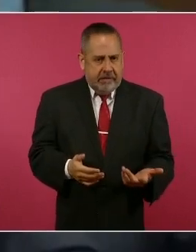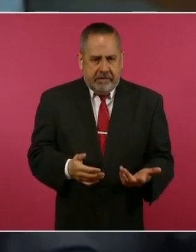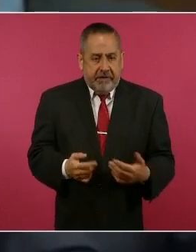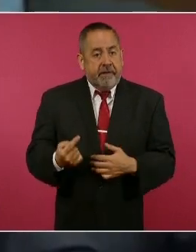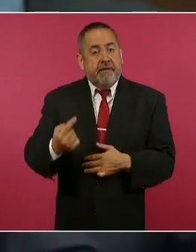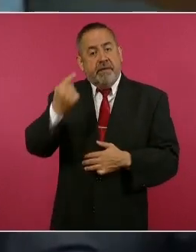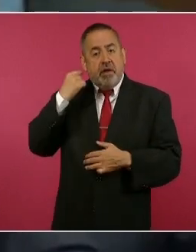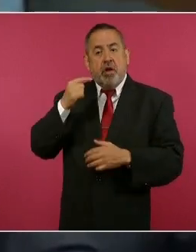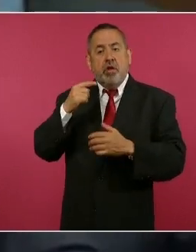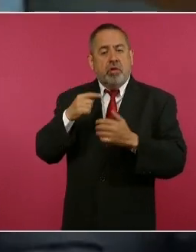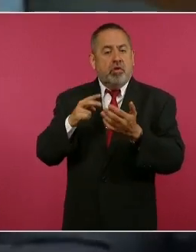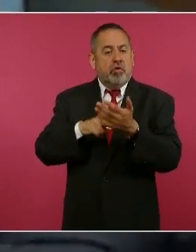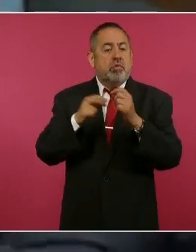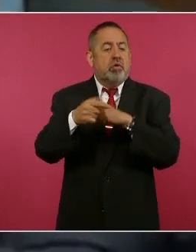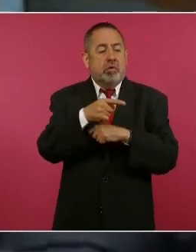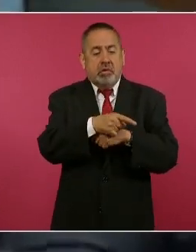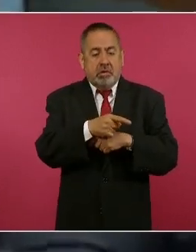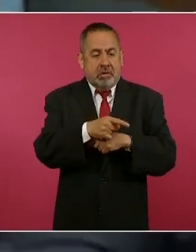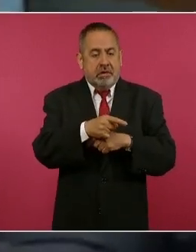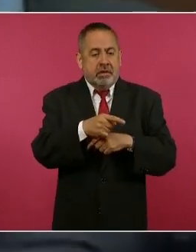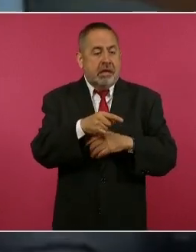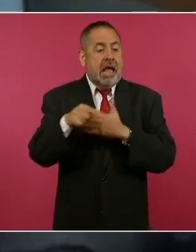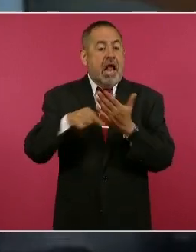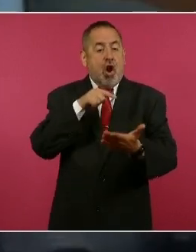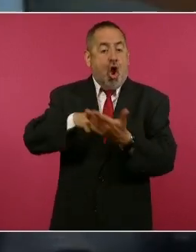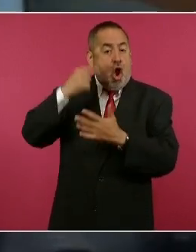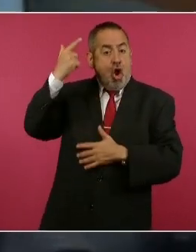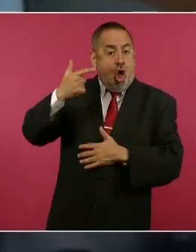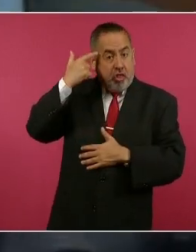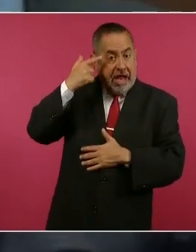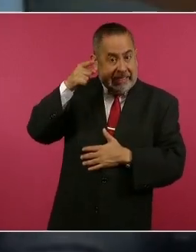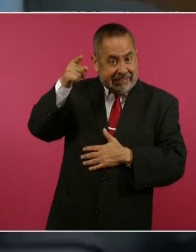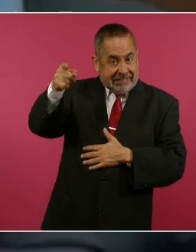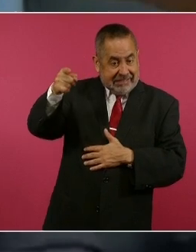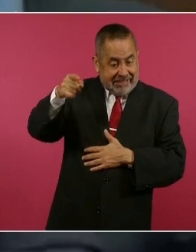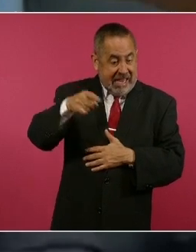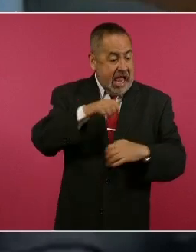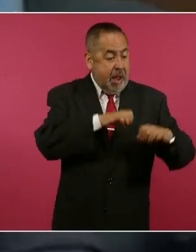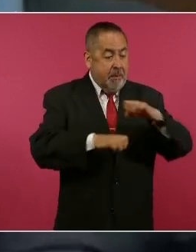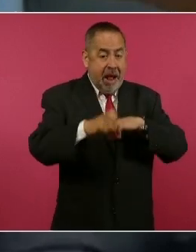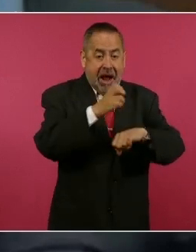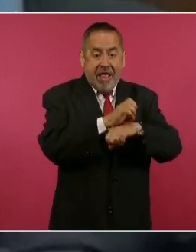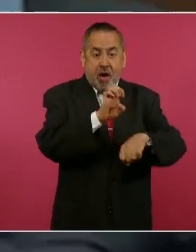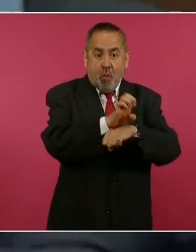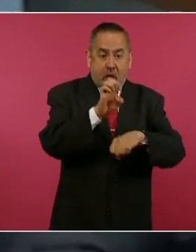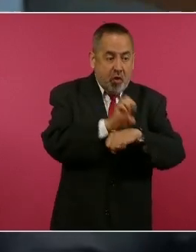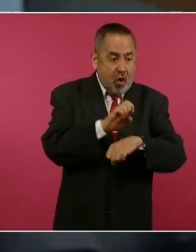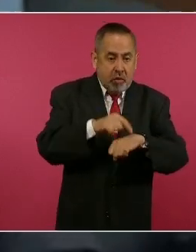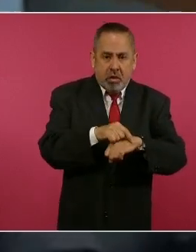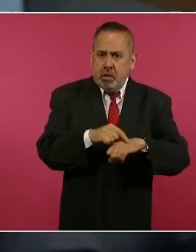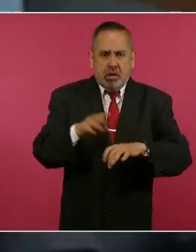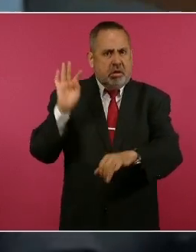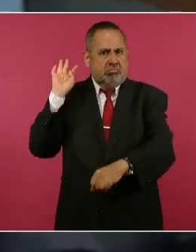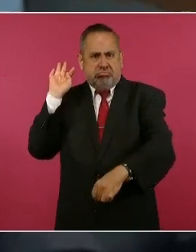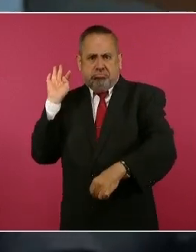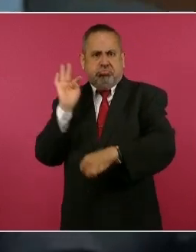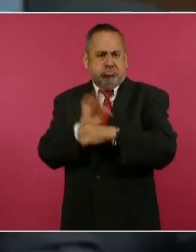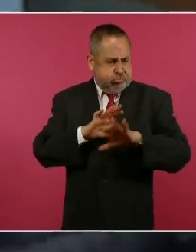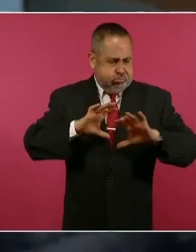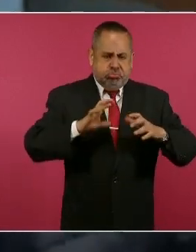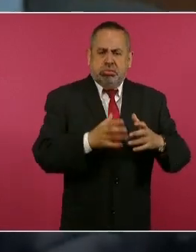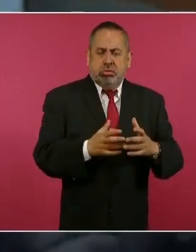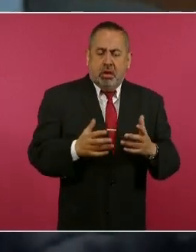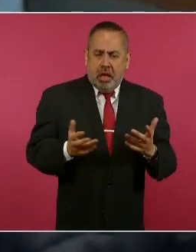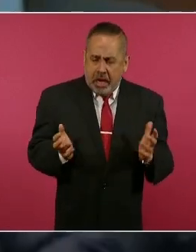de Ecuador, que veía amenazada su sede diplomática en Londres, la reunión de consultas de ministros de Relaciones Exteriores de la OEA afirmó la vigencia